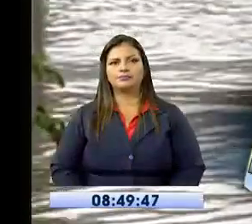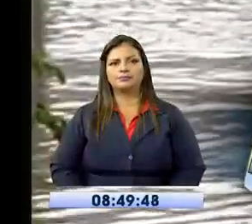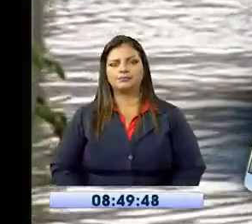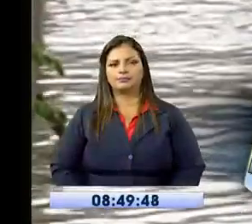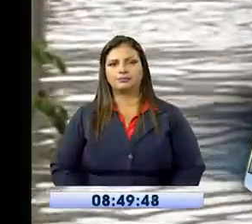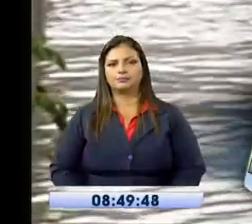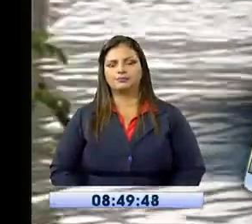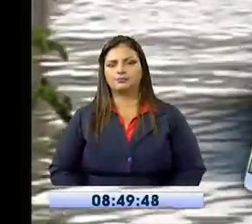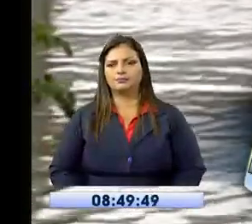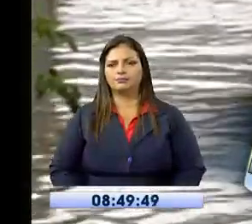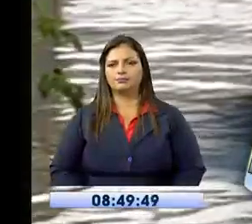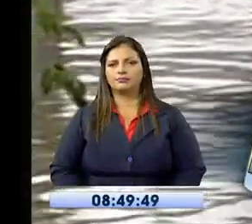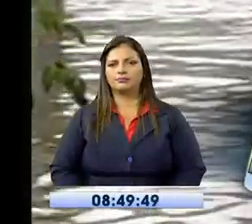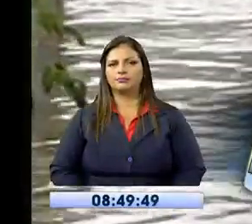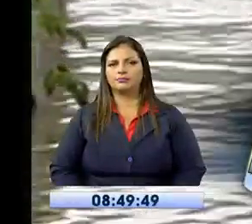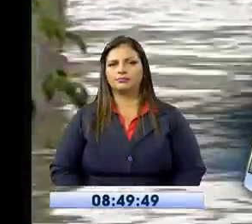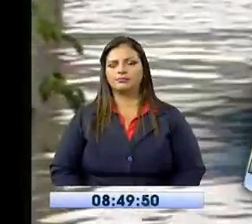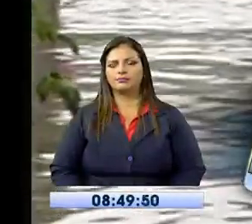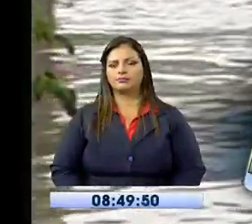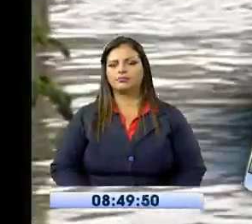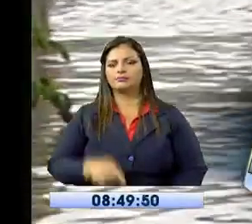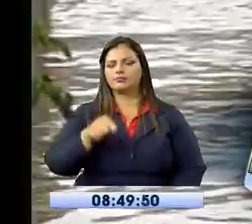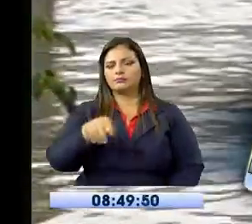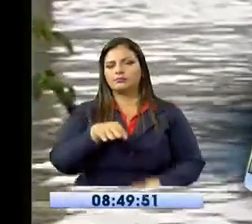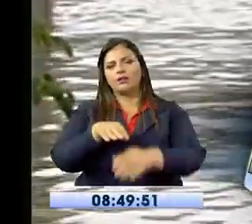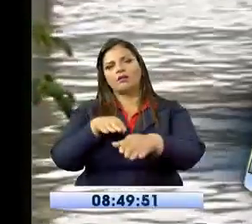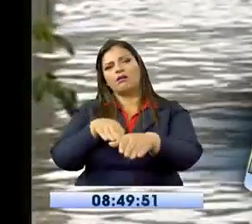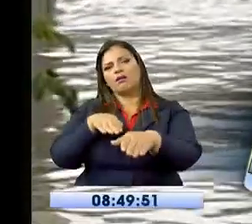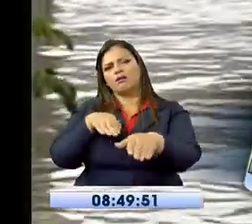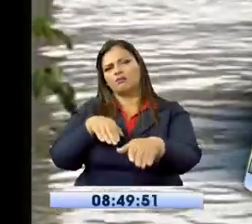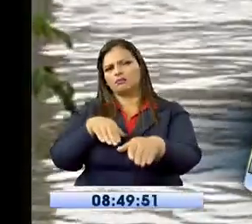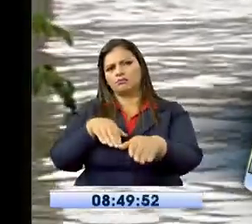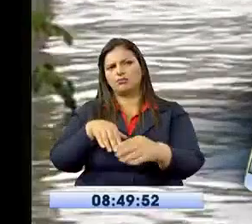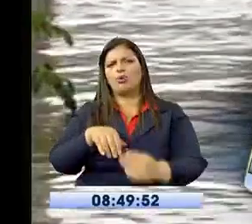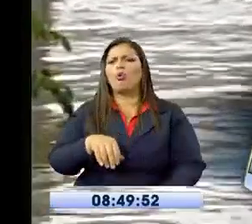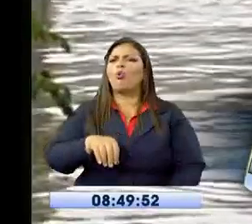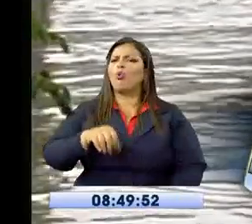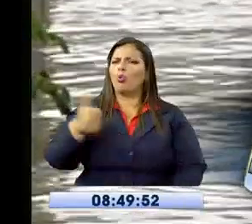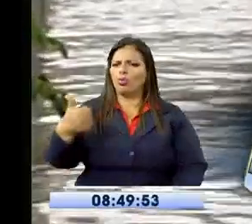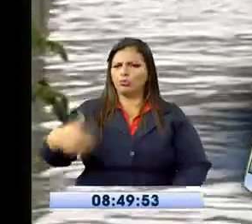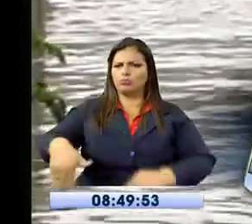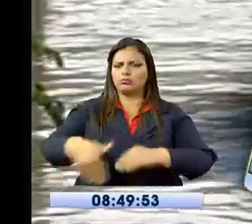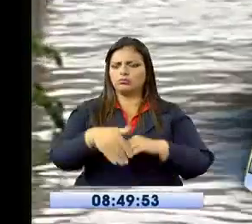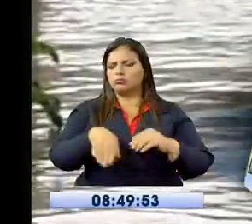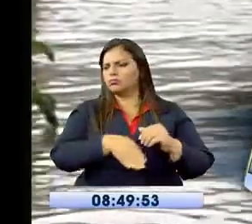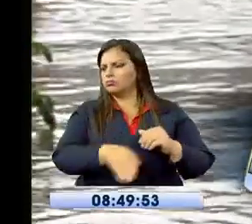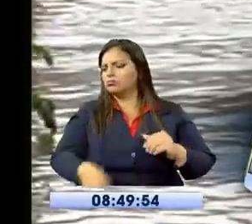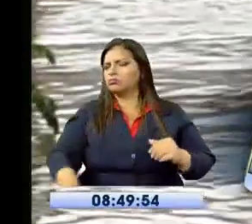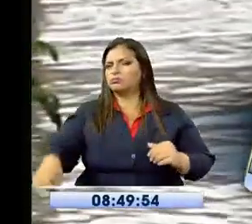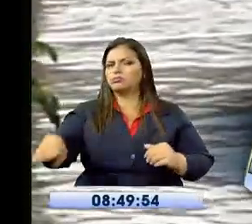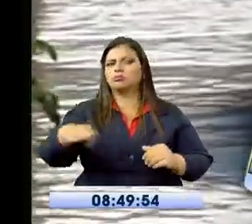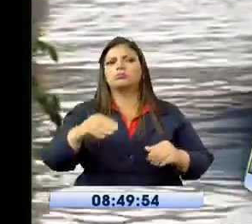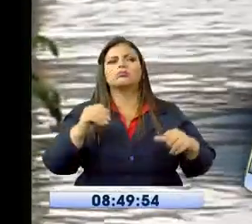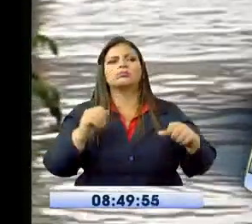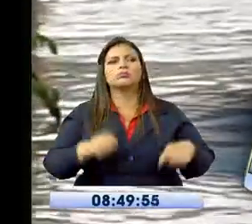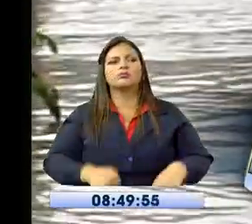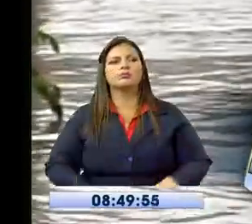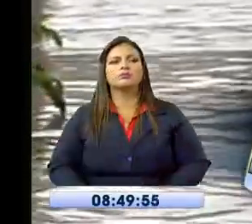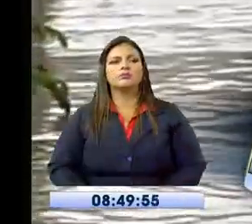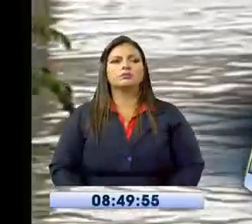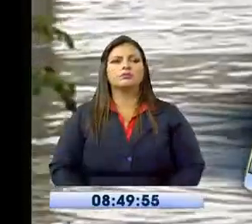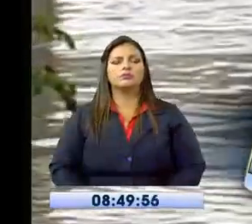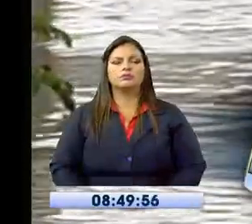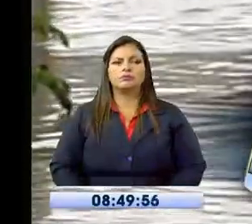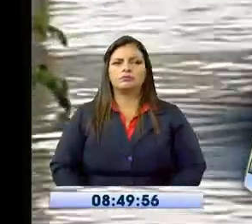alternativa. Que te traslada desde ese lado de la ciudad, de Urdesa, digamos, y todo el sector